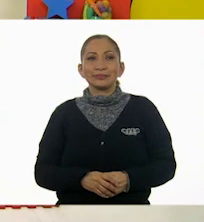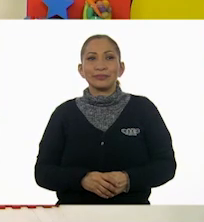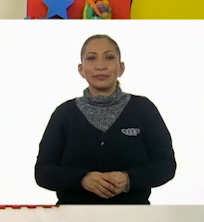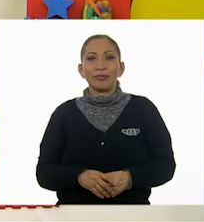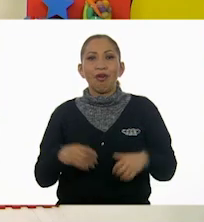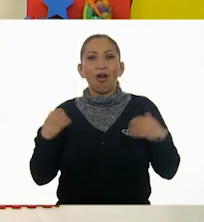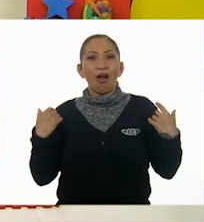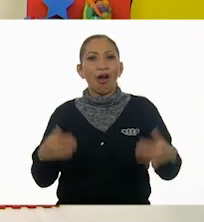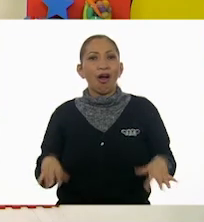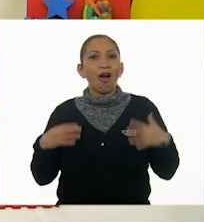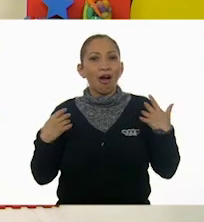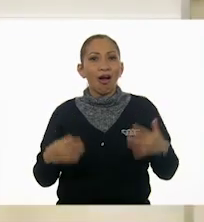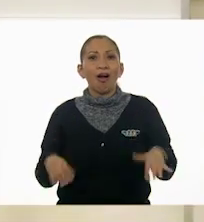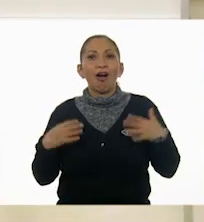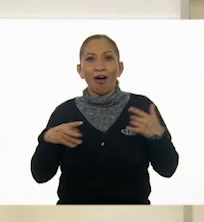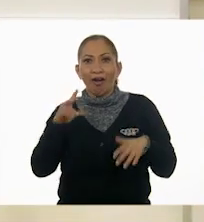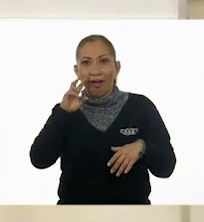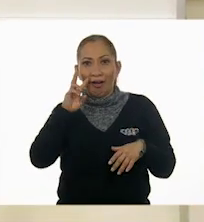¡Wow!